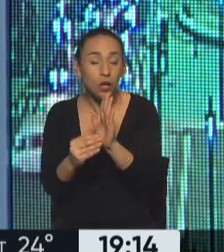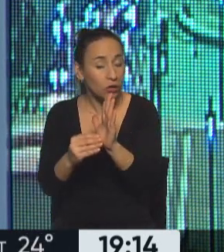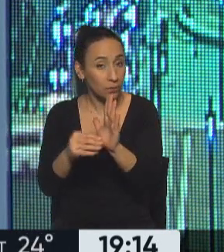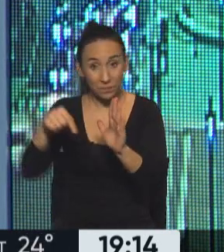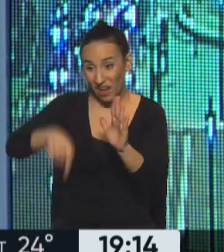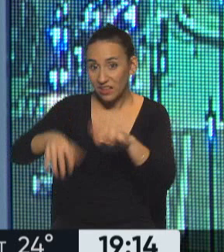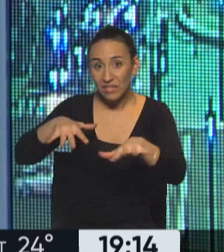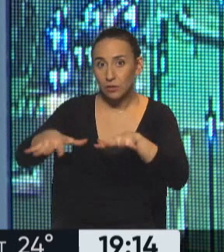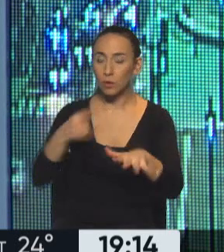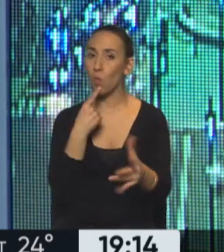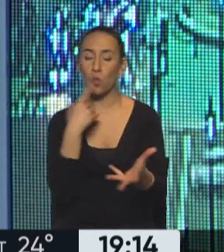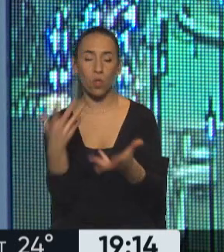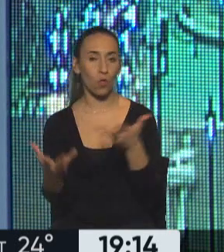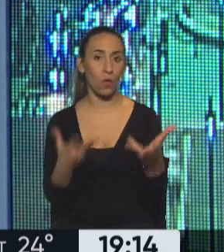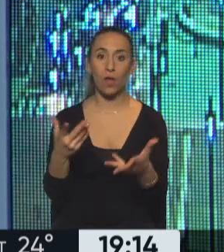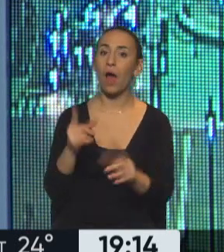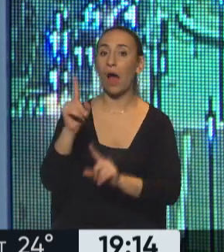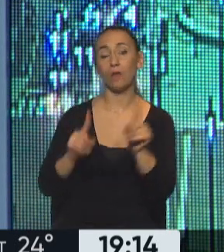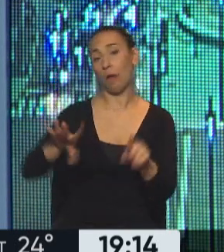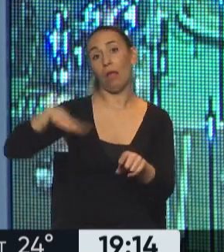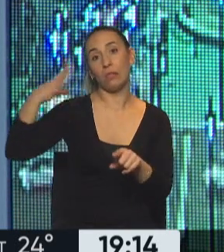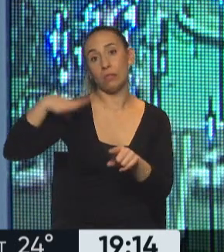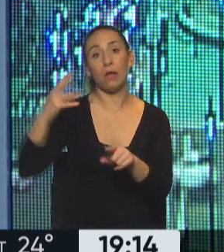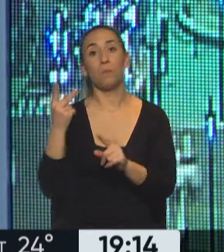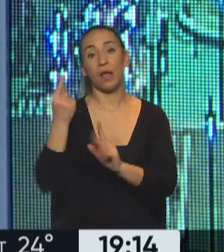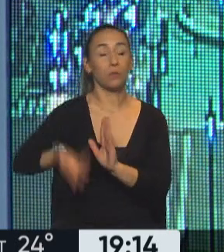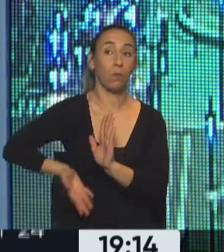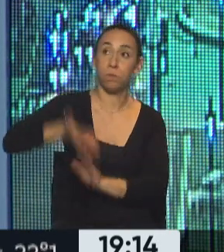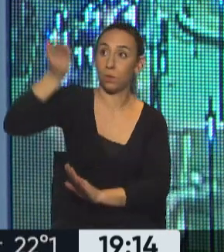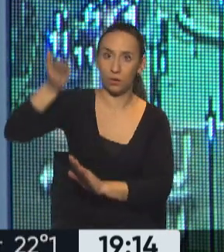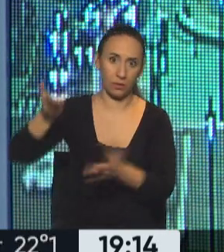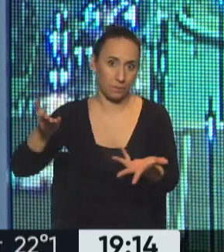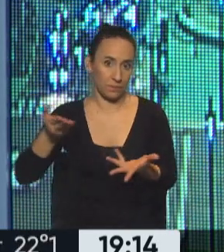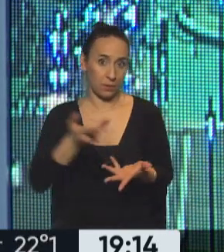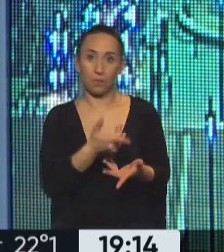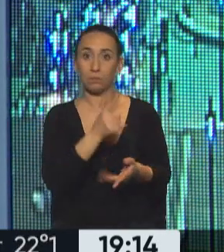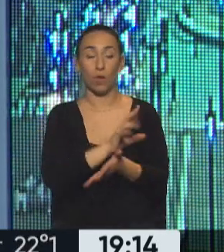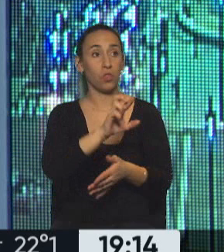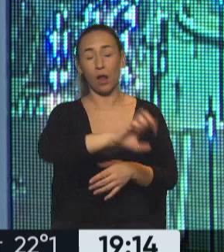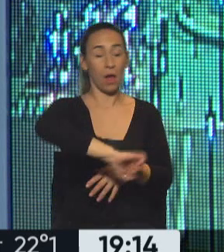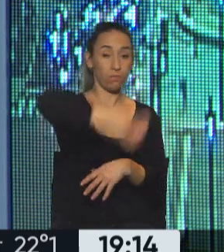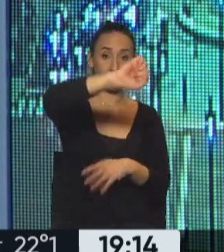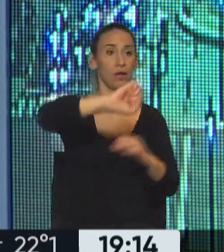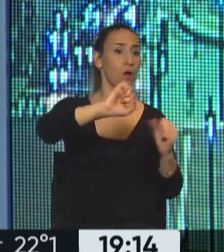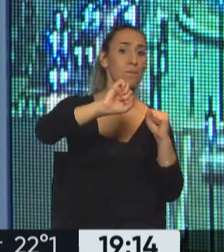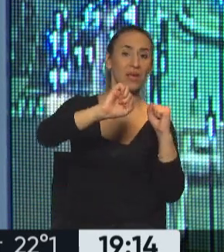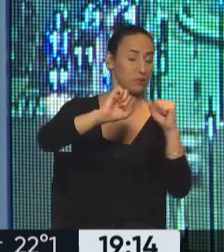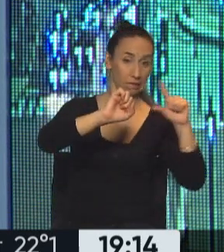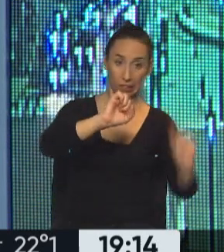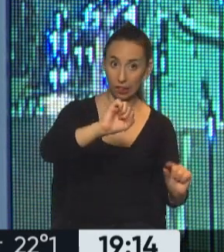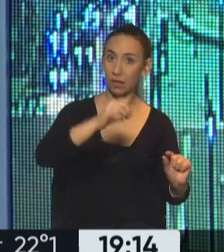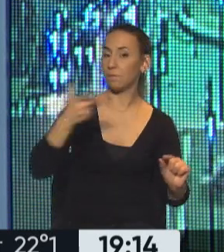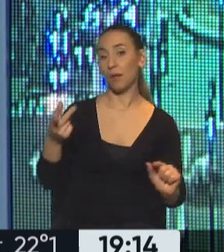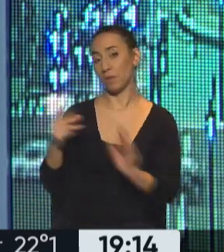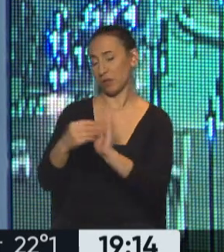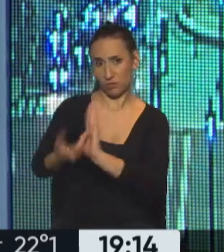clima de incertidumbre Que que se ajustaron por remarcaron. las dudas como si ya hubiera habido devaluación y no hubo devaluación. Y no hubo El devaluación. precio